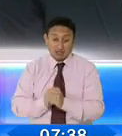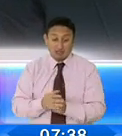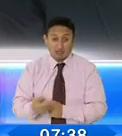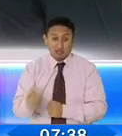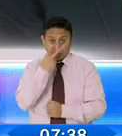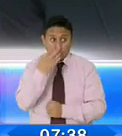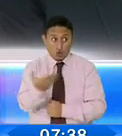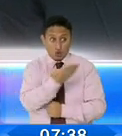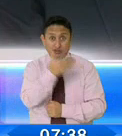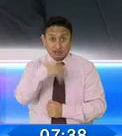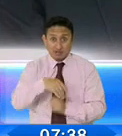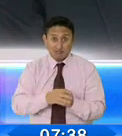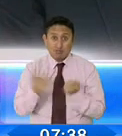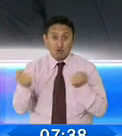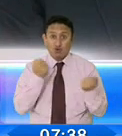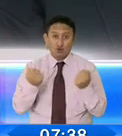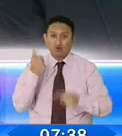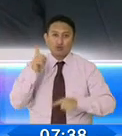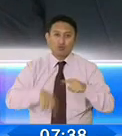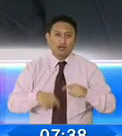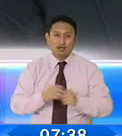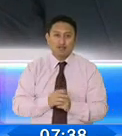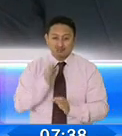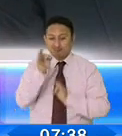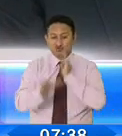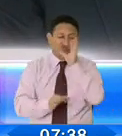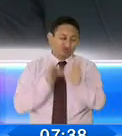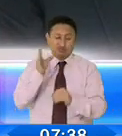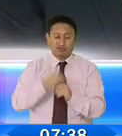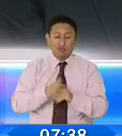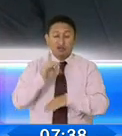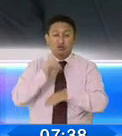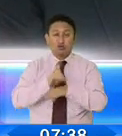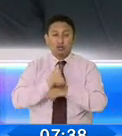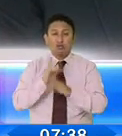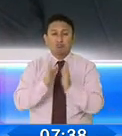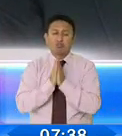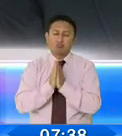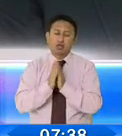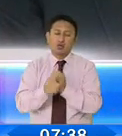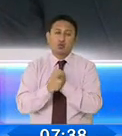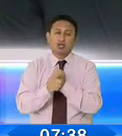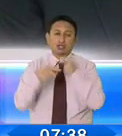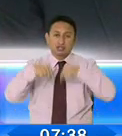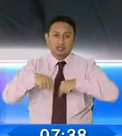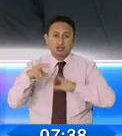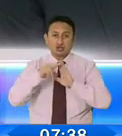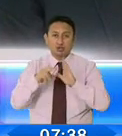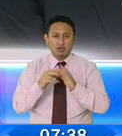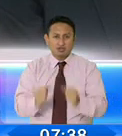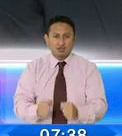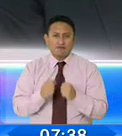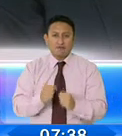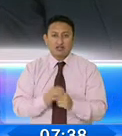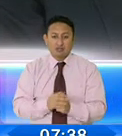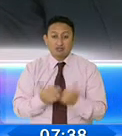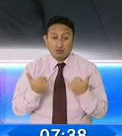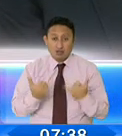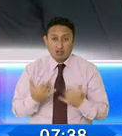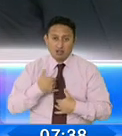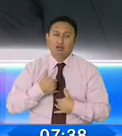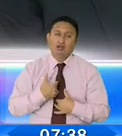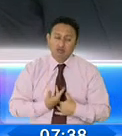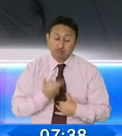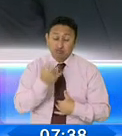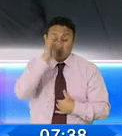se está saliendo del control sanitario. Los médicos piden urgentemente medidas más fuertes porque ya no dan abasto los